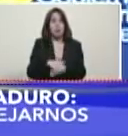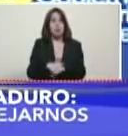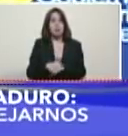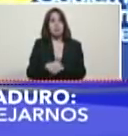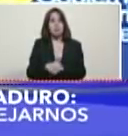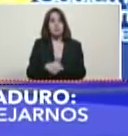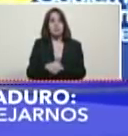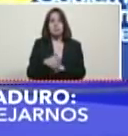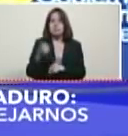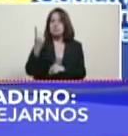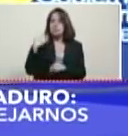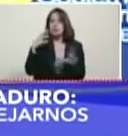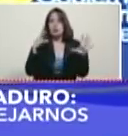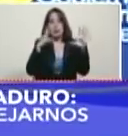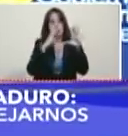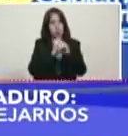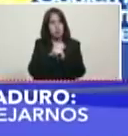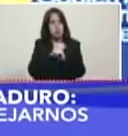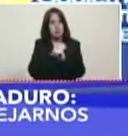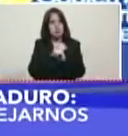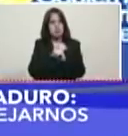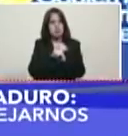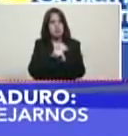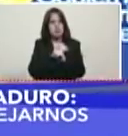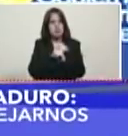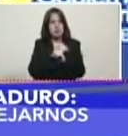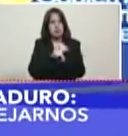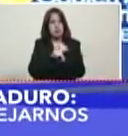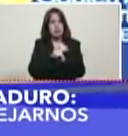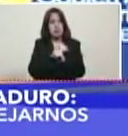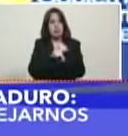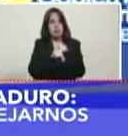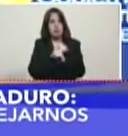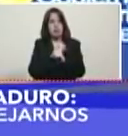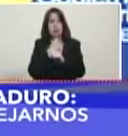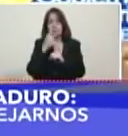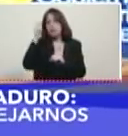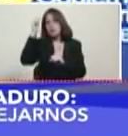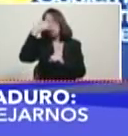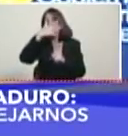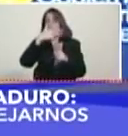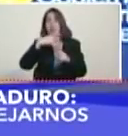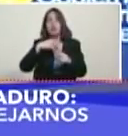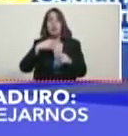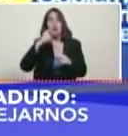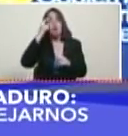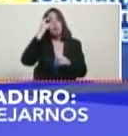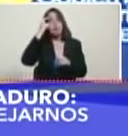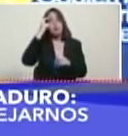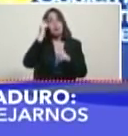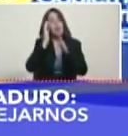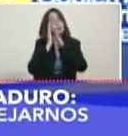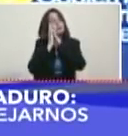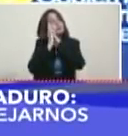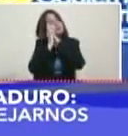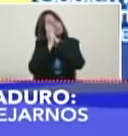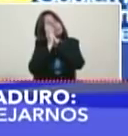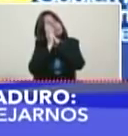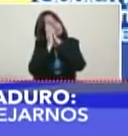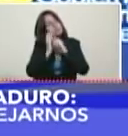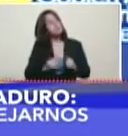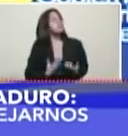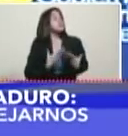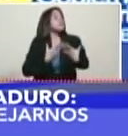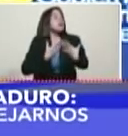en la noche. Así que le nació un amor a Donald Trump. Un día estaba durmiendo y le nació un amor muy grande